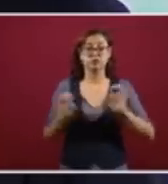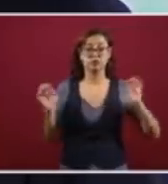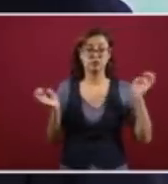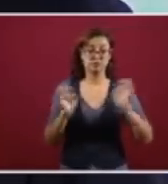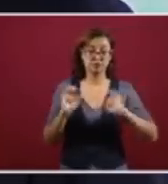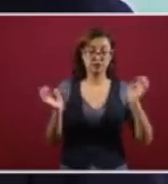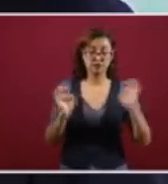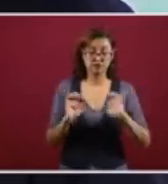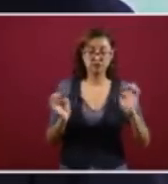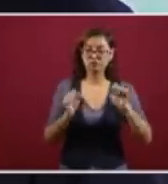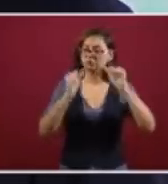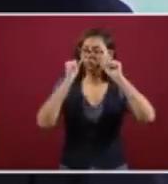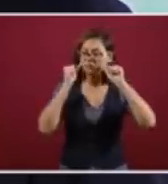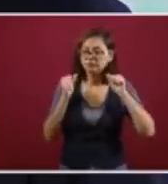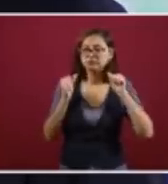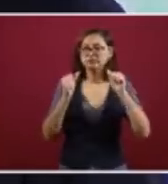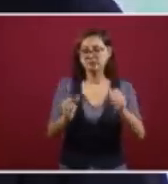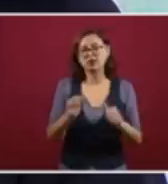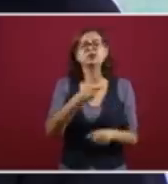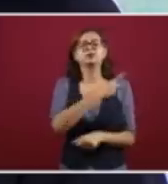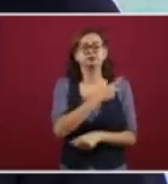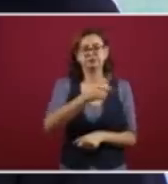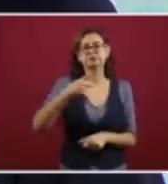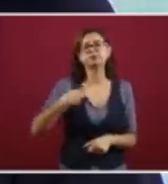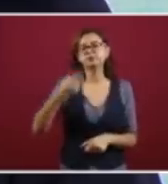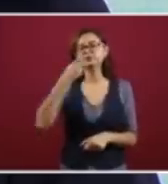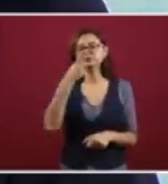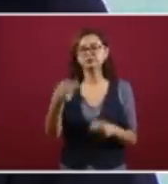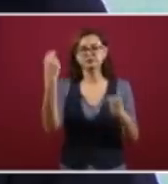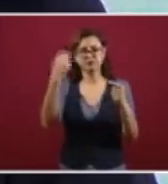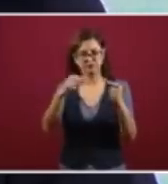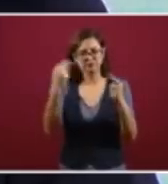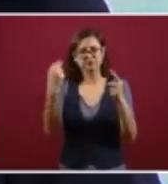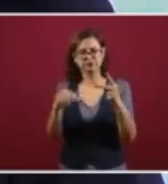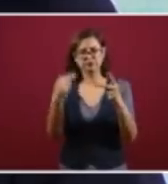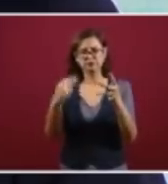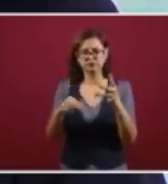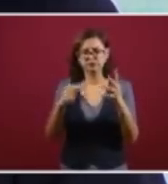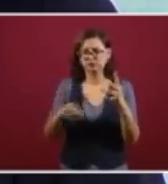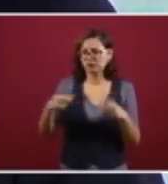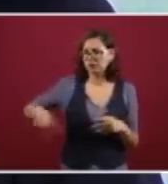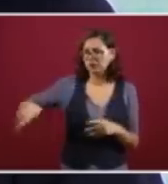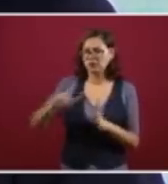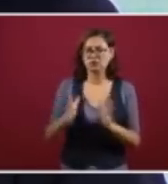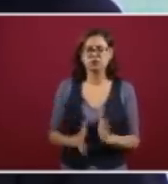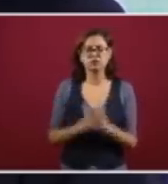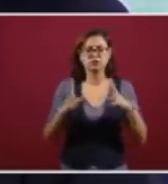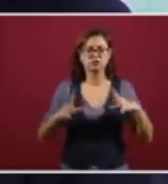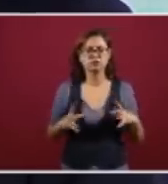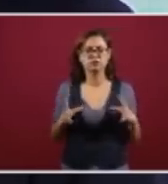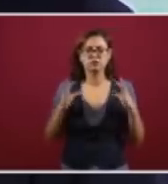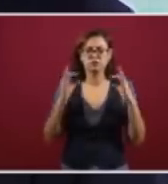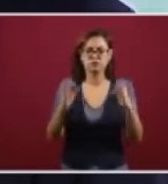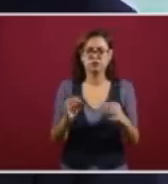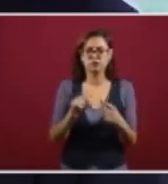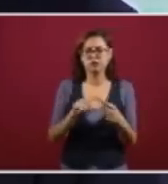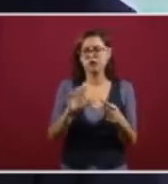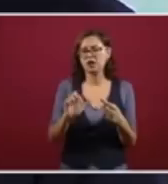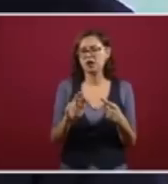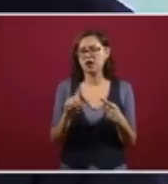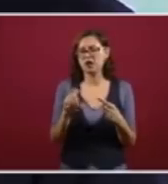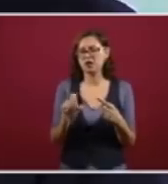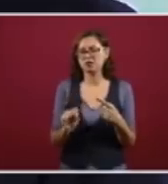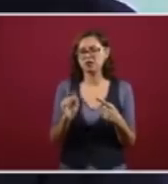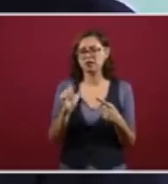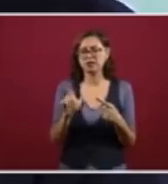podemos, pues hay que nombrar porque ha sido importante su participación, su compromiso, la Fundación Carlos Slim, la